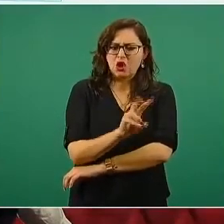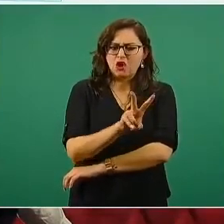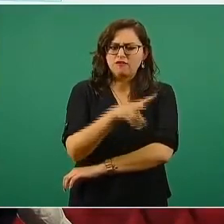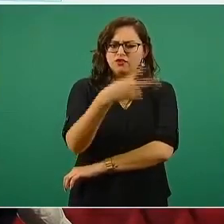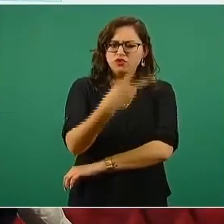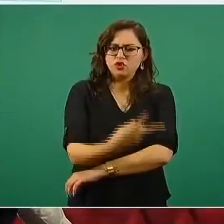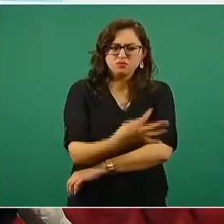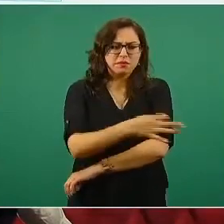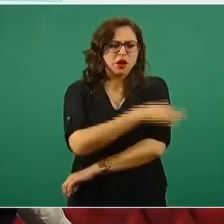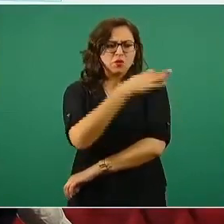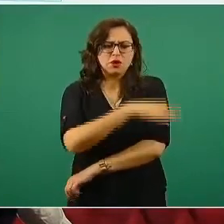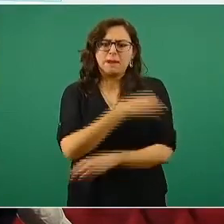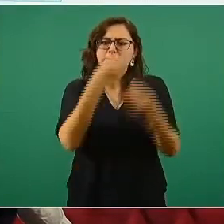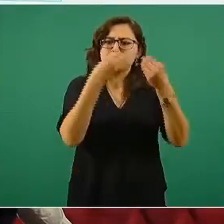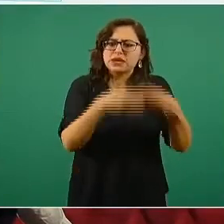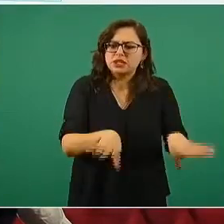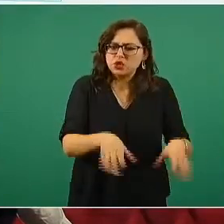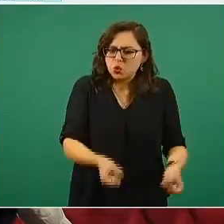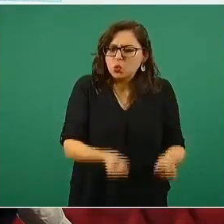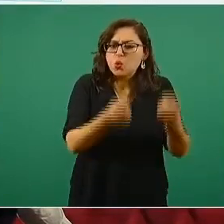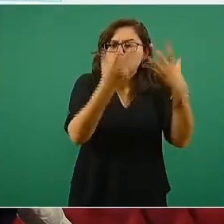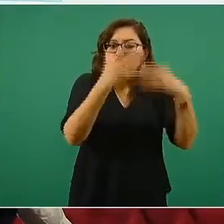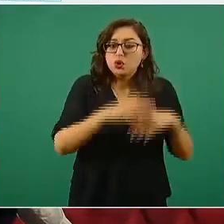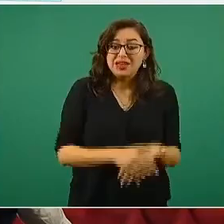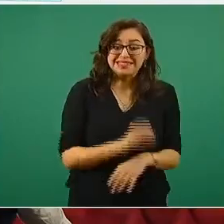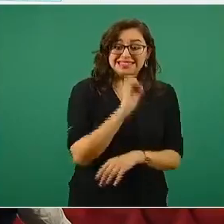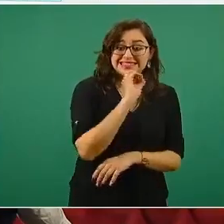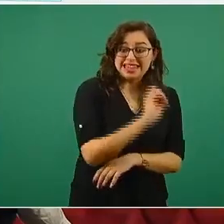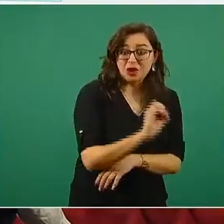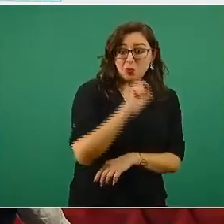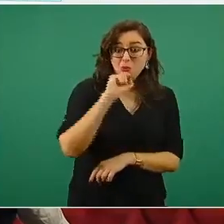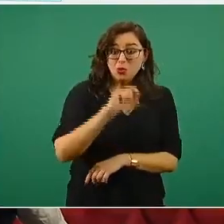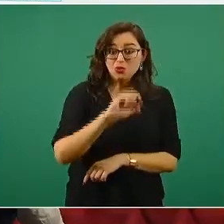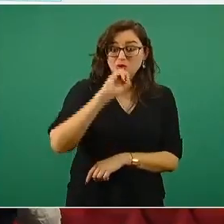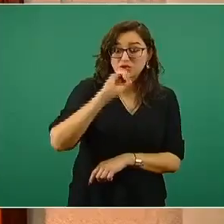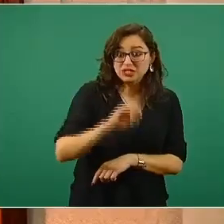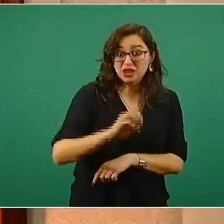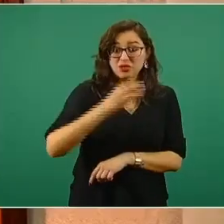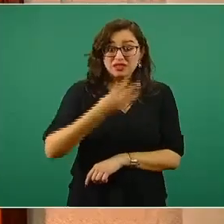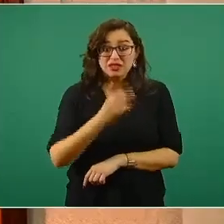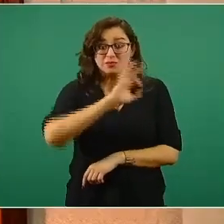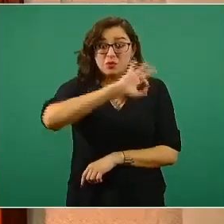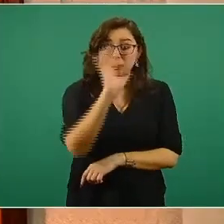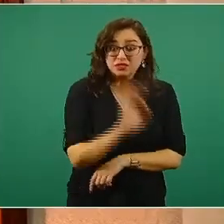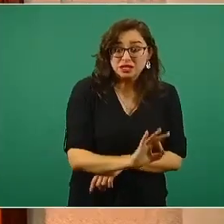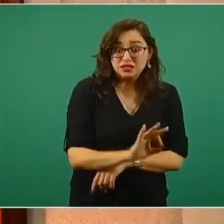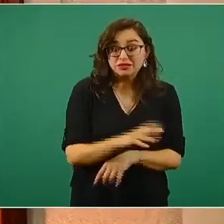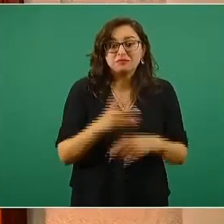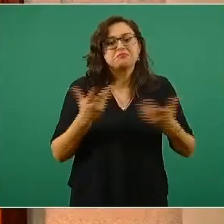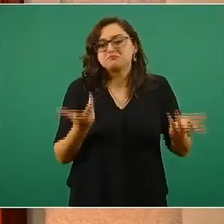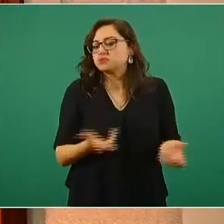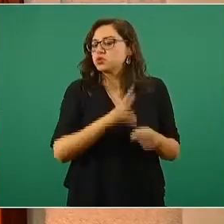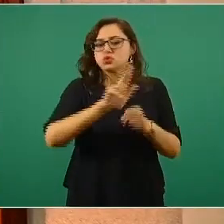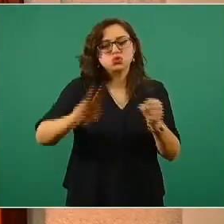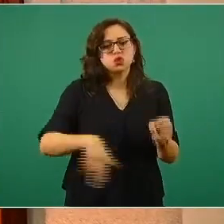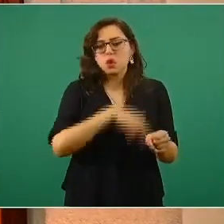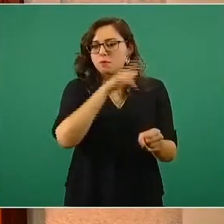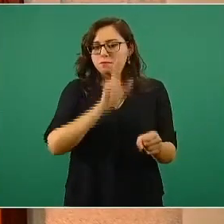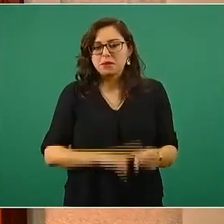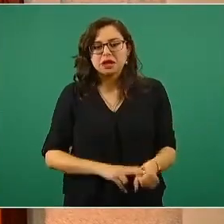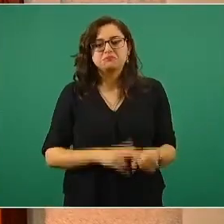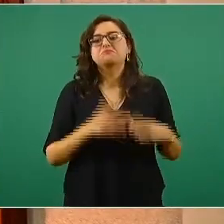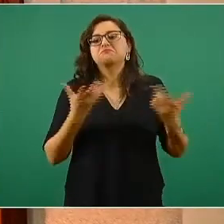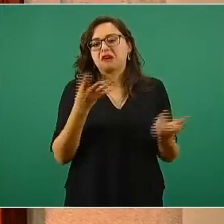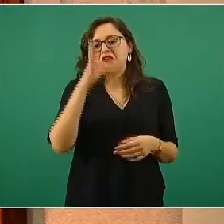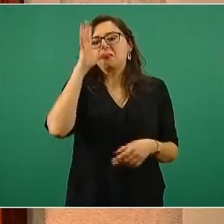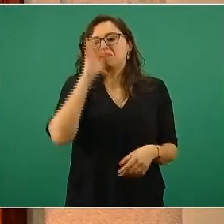0.13%, lo cual es, como decimos, la pérdida más baja que se ha tenido, recordando que esto siempre es algo esperado en función